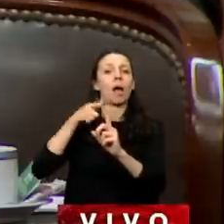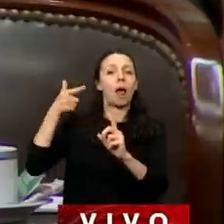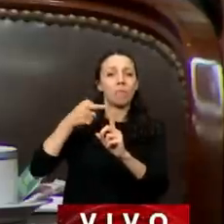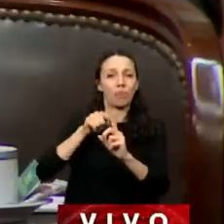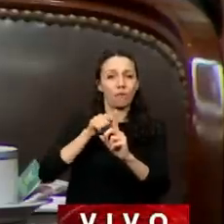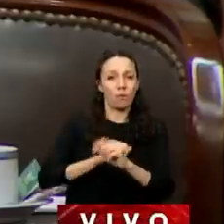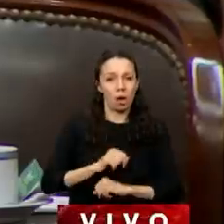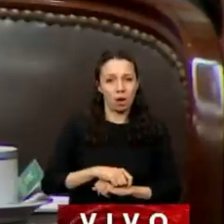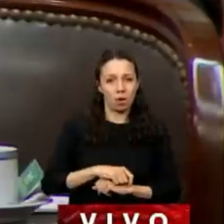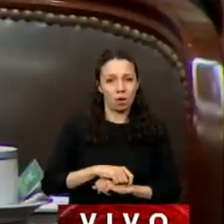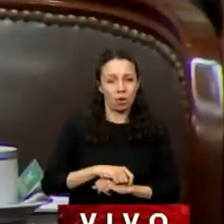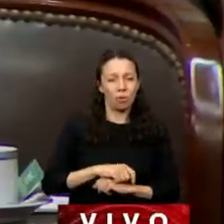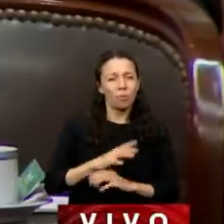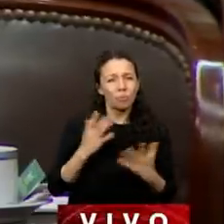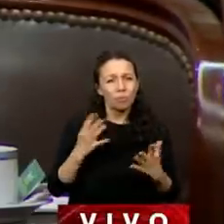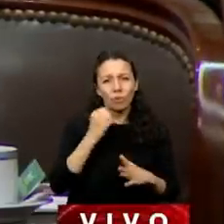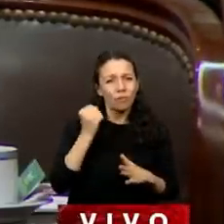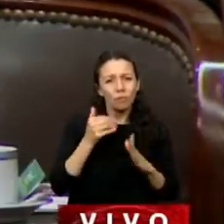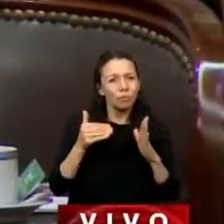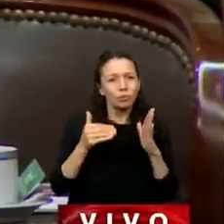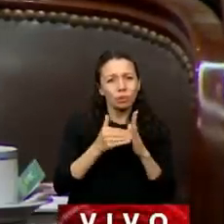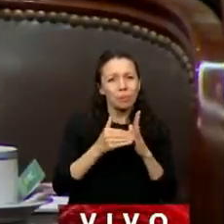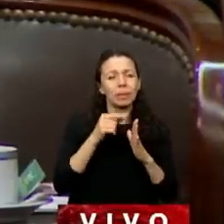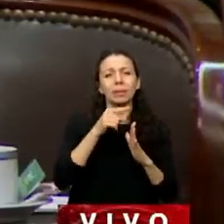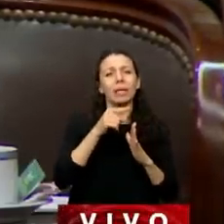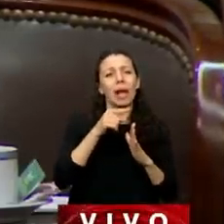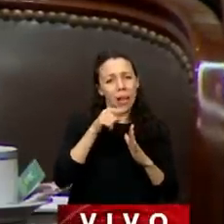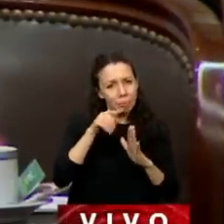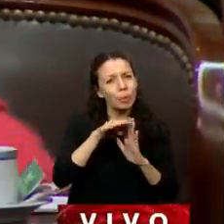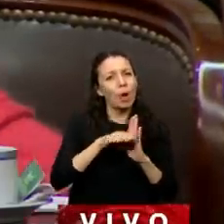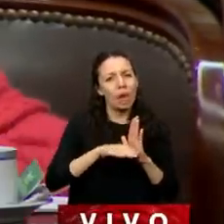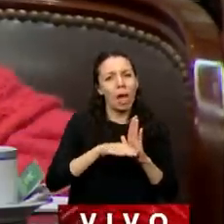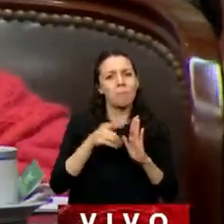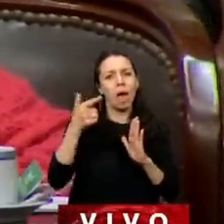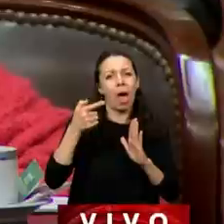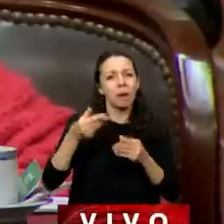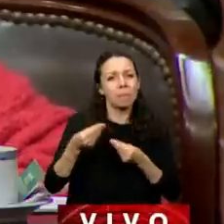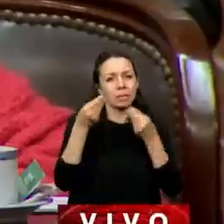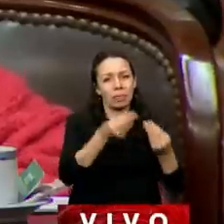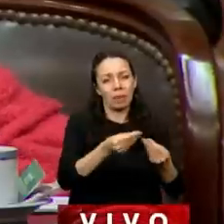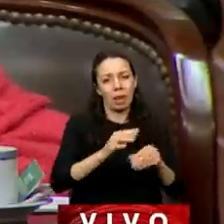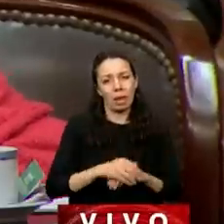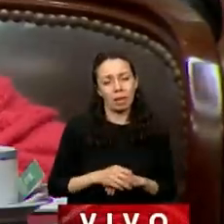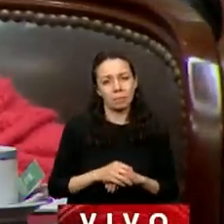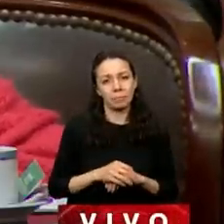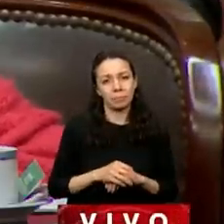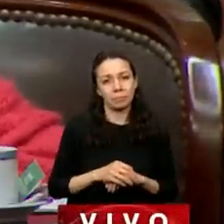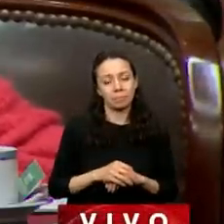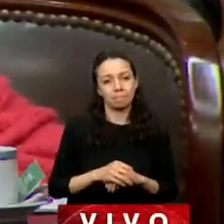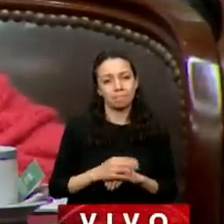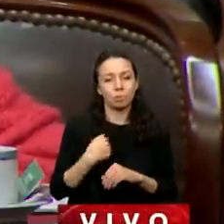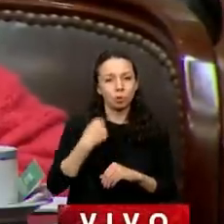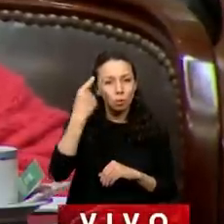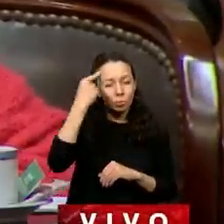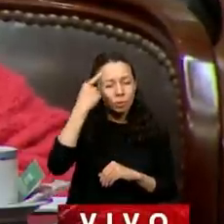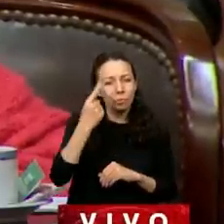Por eso es importantísimo este programa. Ahora bien, cómo podemos pacificar